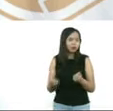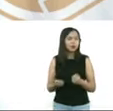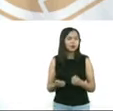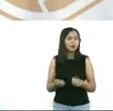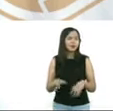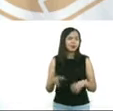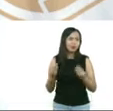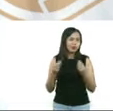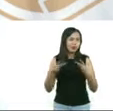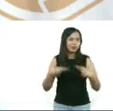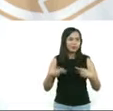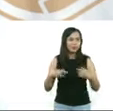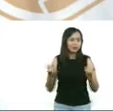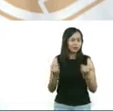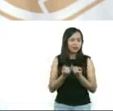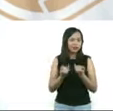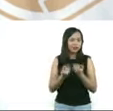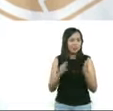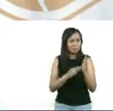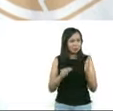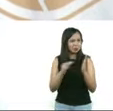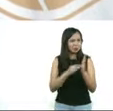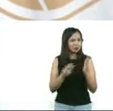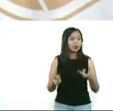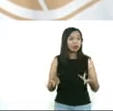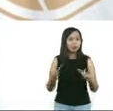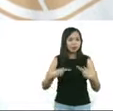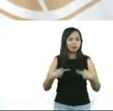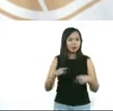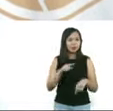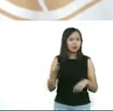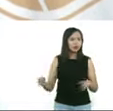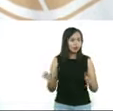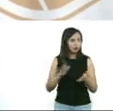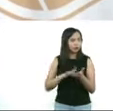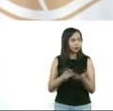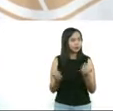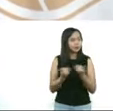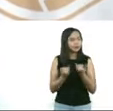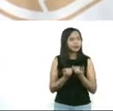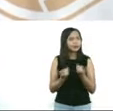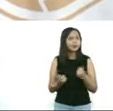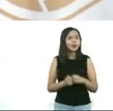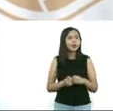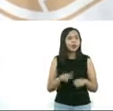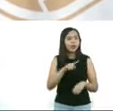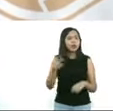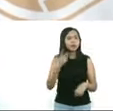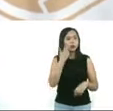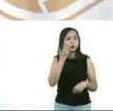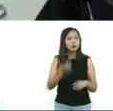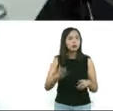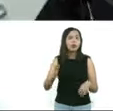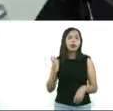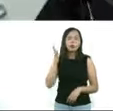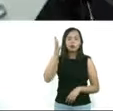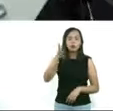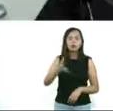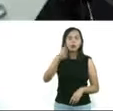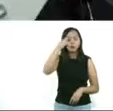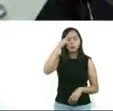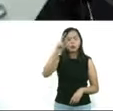millones y millones y millones en el pueblo de México, en el país, que lo que buscan es el futuro de